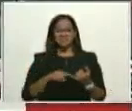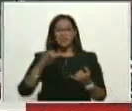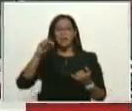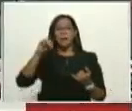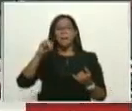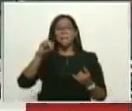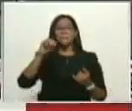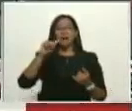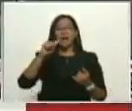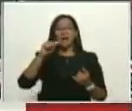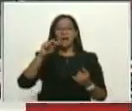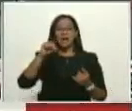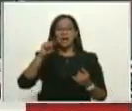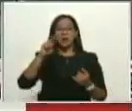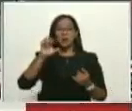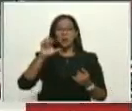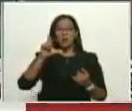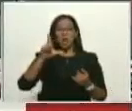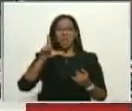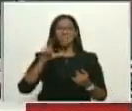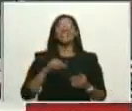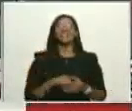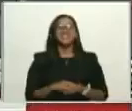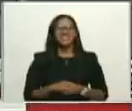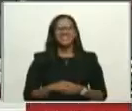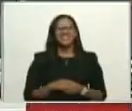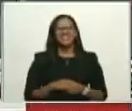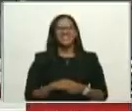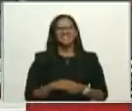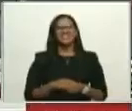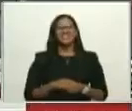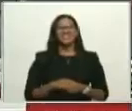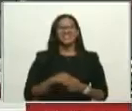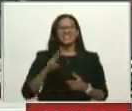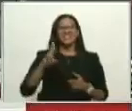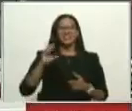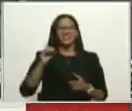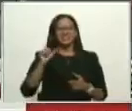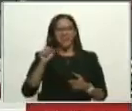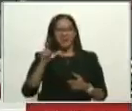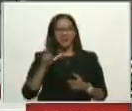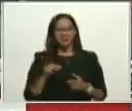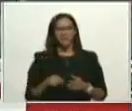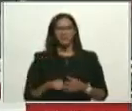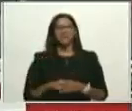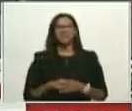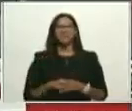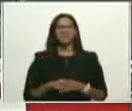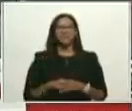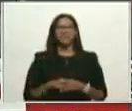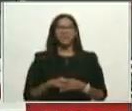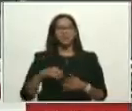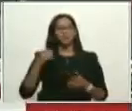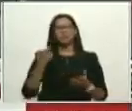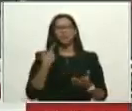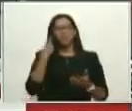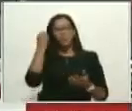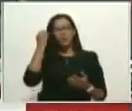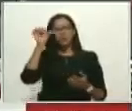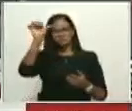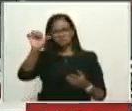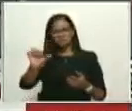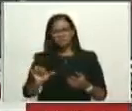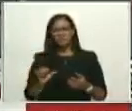de los barrilitos, pues. Sí. Correcto. Bueno, ¿cuál es tu pronóstico? Manuel Rosales. No, presidente, fíjese que eso es